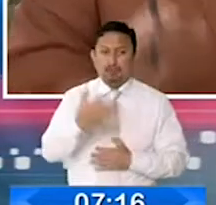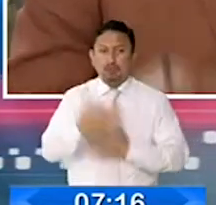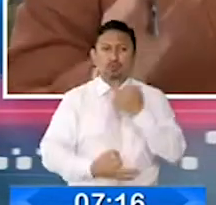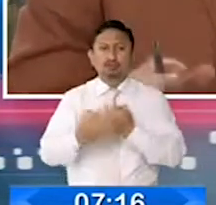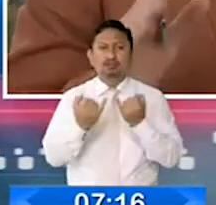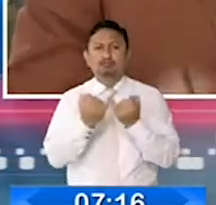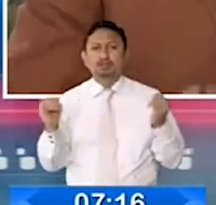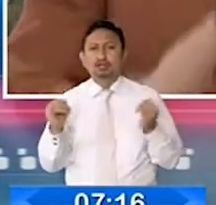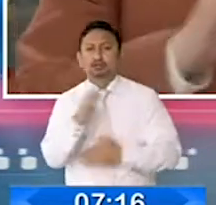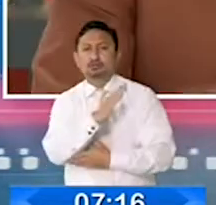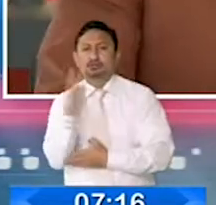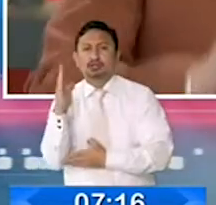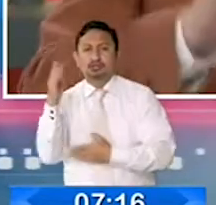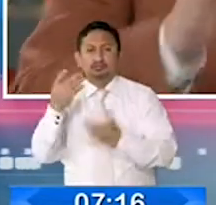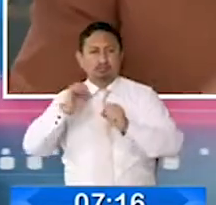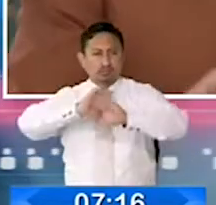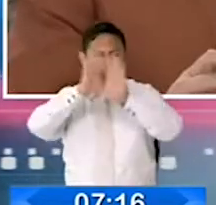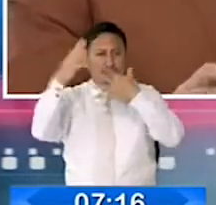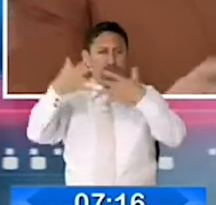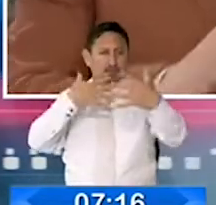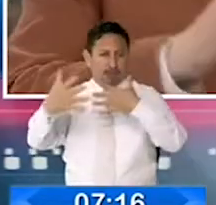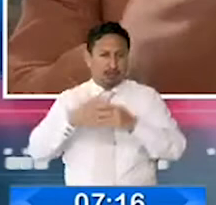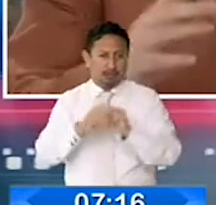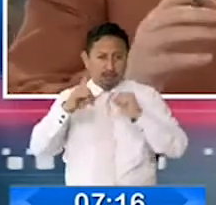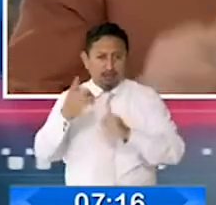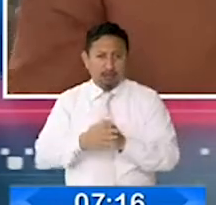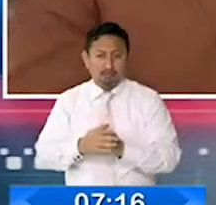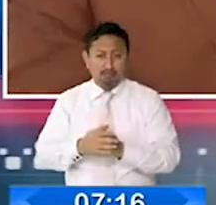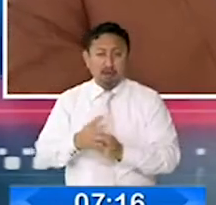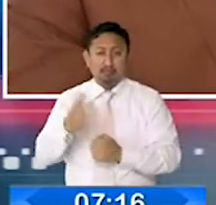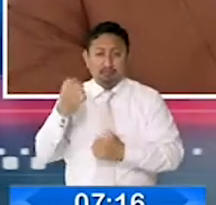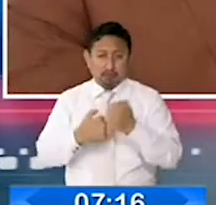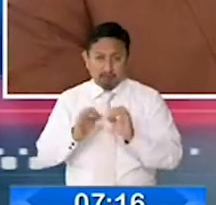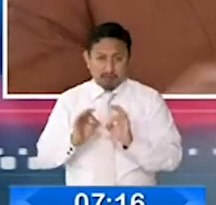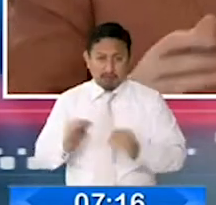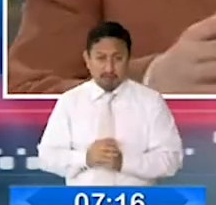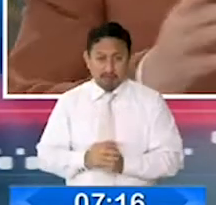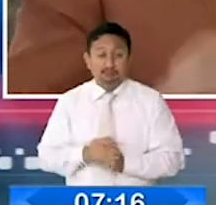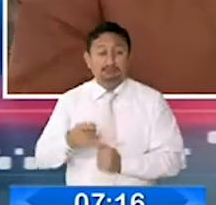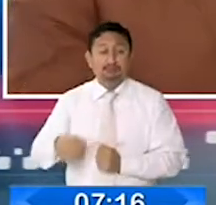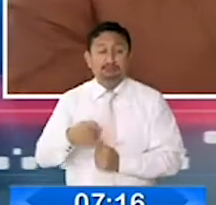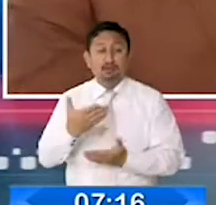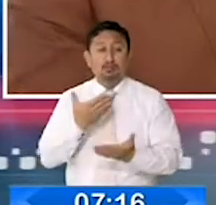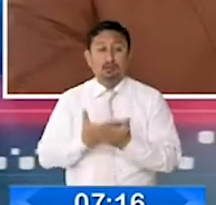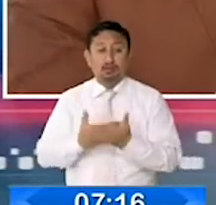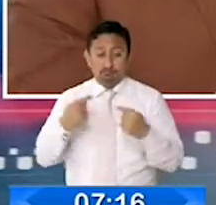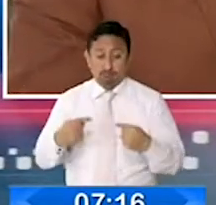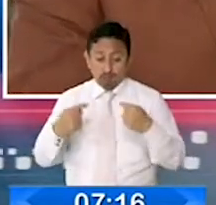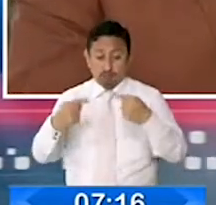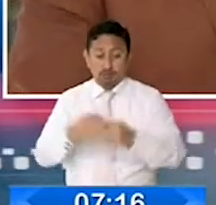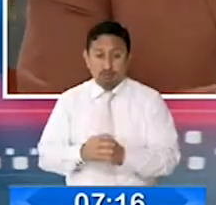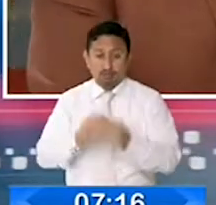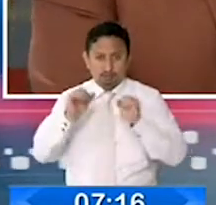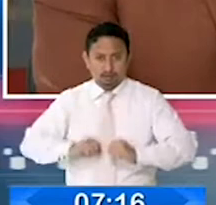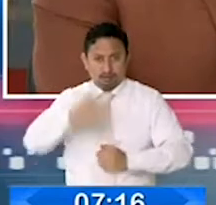justicia independiente, clara, transparente, que no tenga impunidad, que pues en los hechos que se presentan diariamente pues se